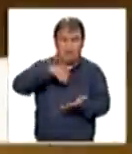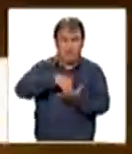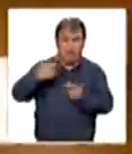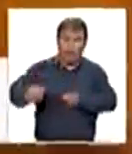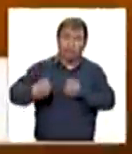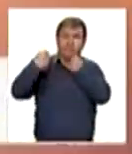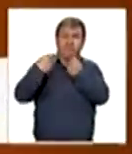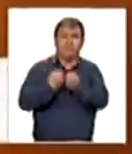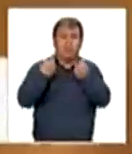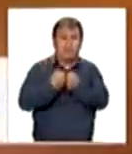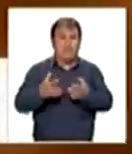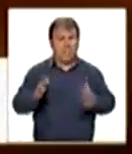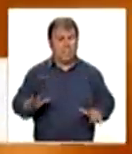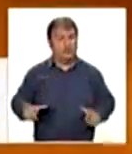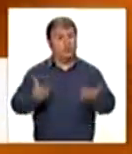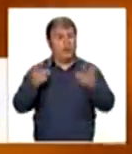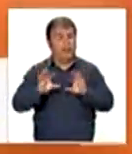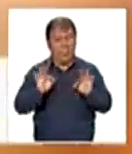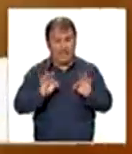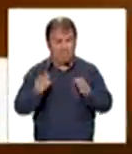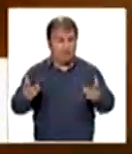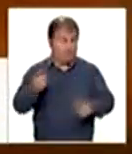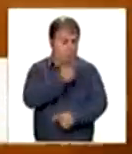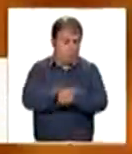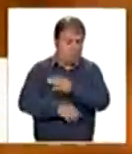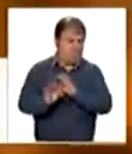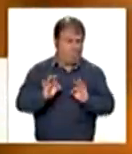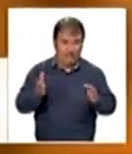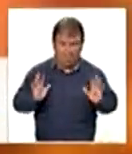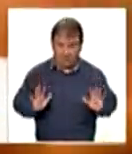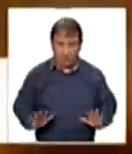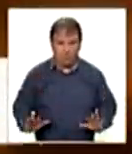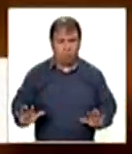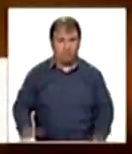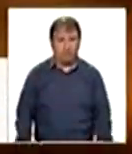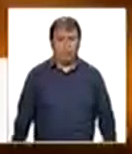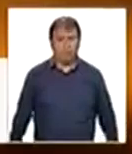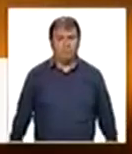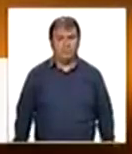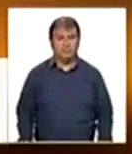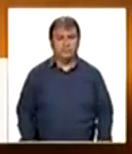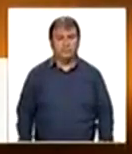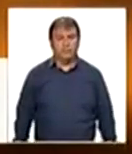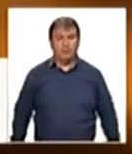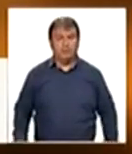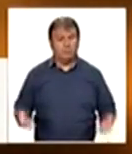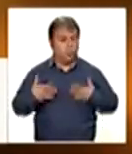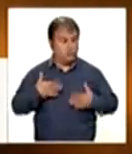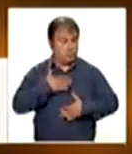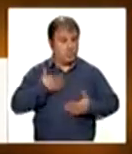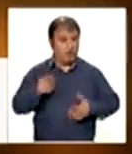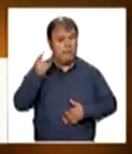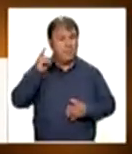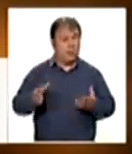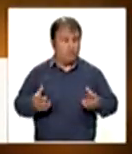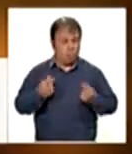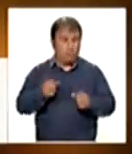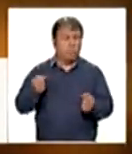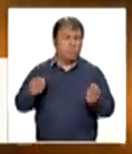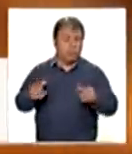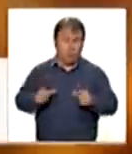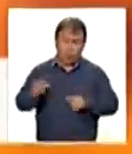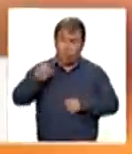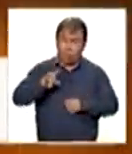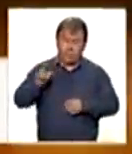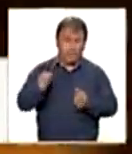enfrentamiento. Afortunadamente, nadie de ellos resultó herido. No contentos con el primer ataque, los pandilleros que